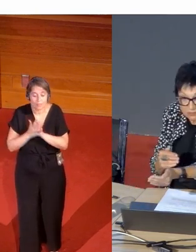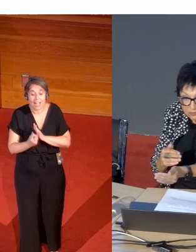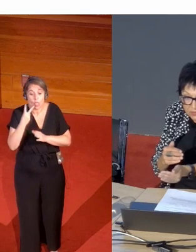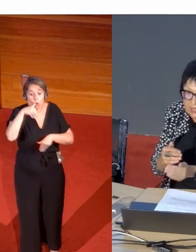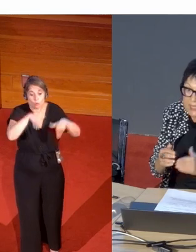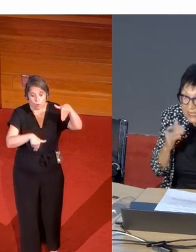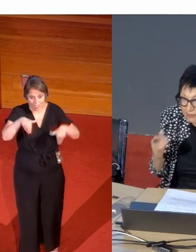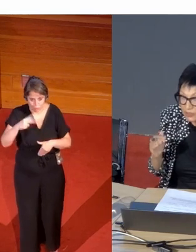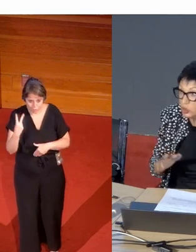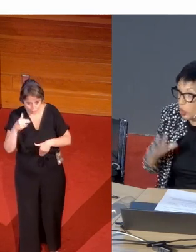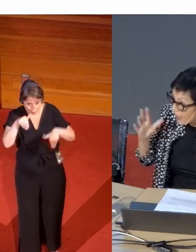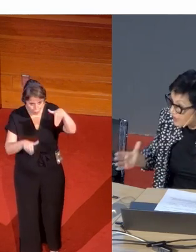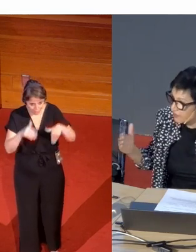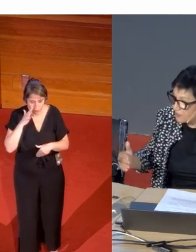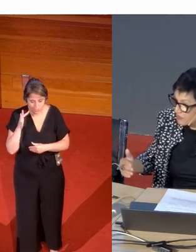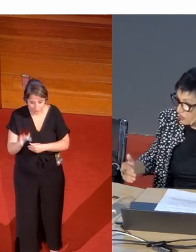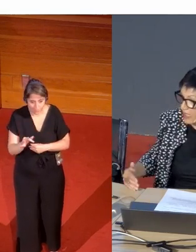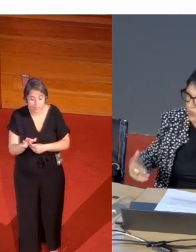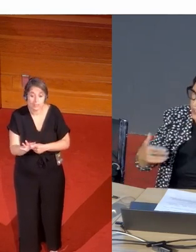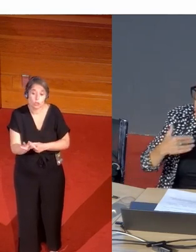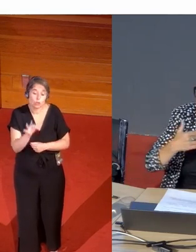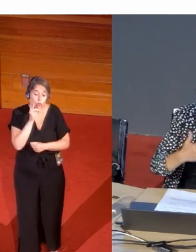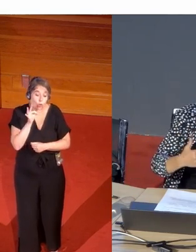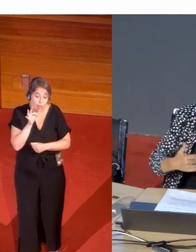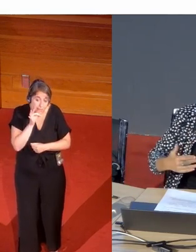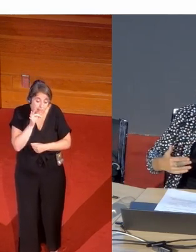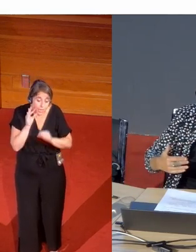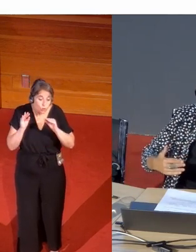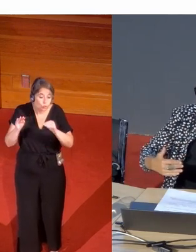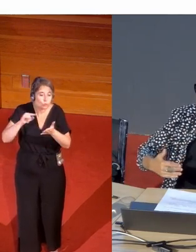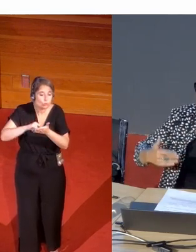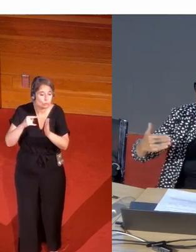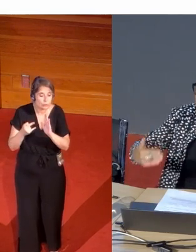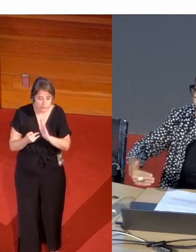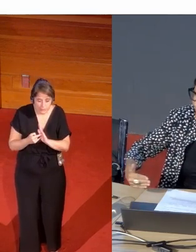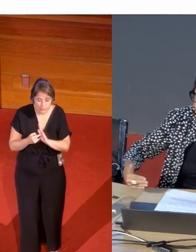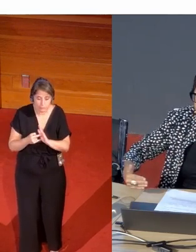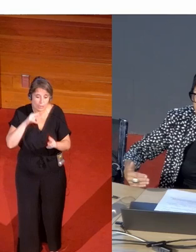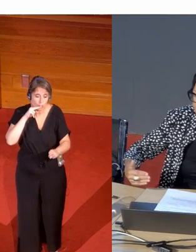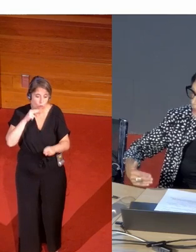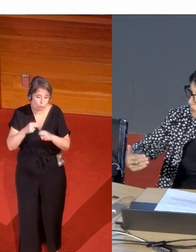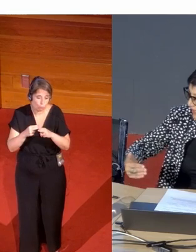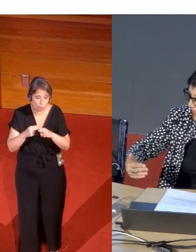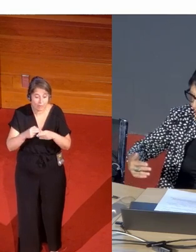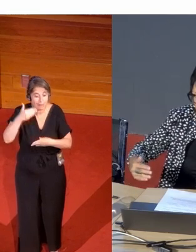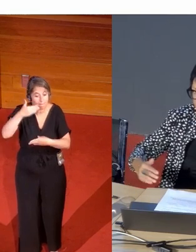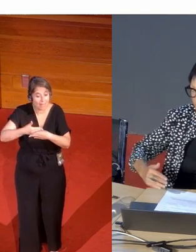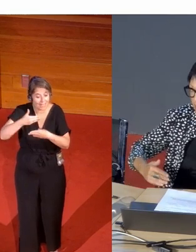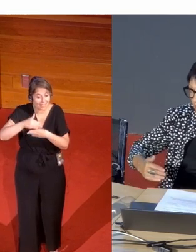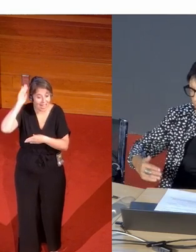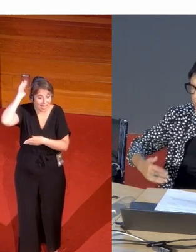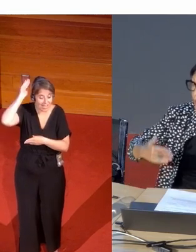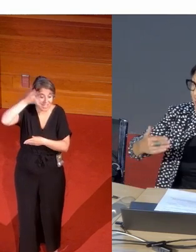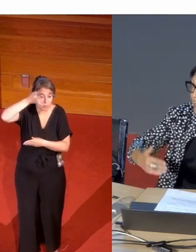vueltas y todavía funciona lo que lo que llaman ellos la Barrera republicana